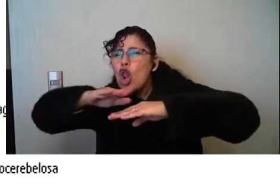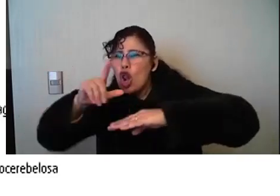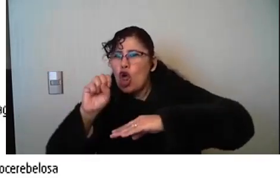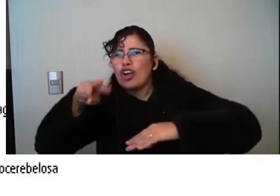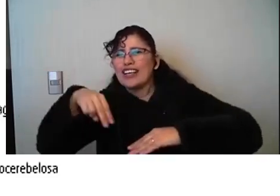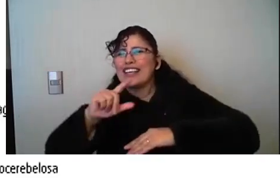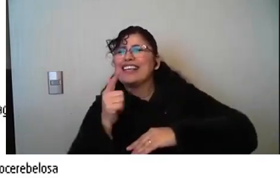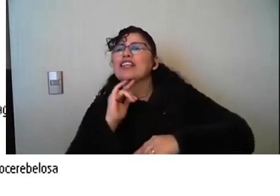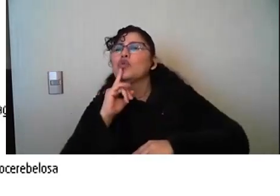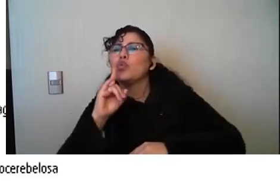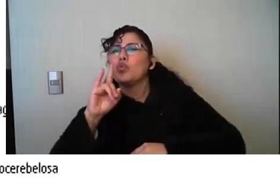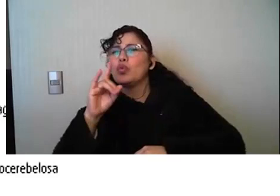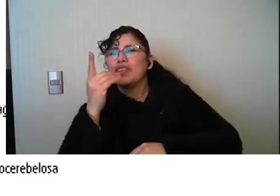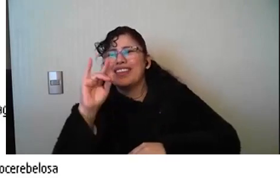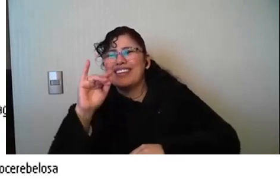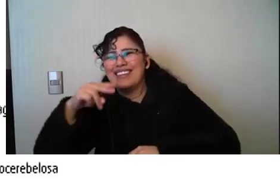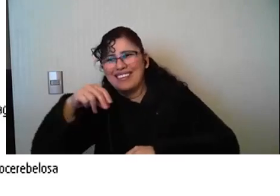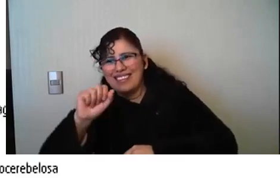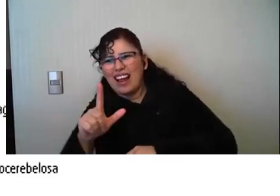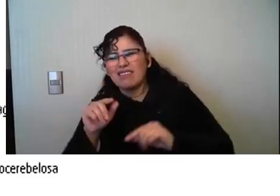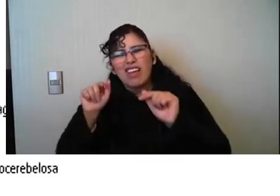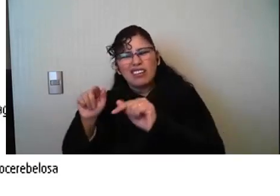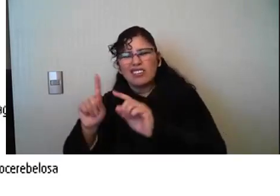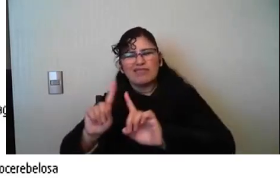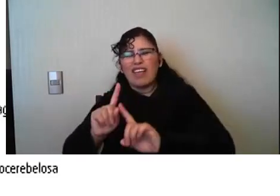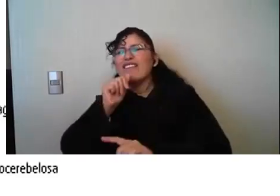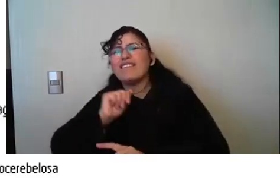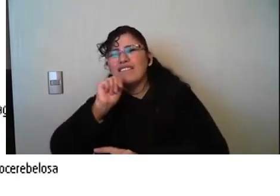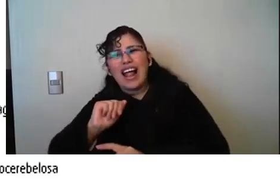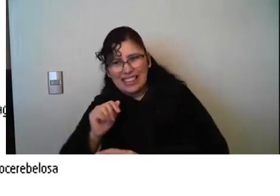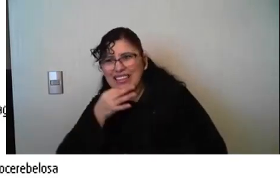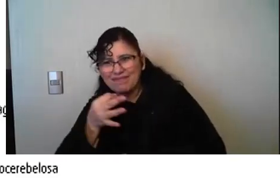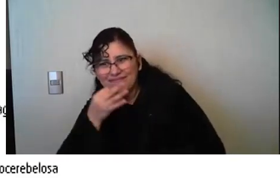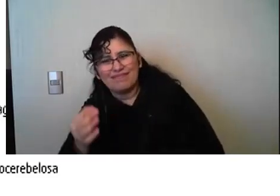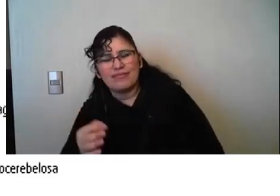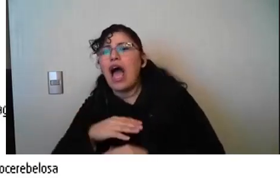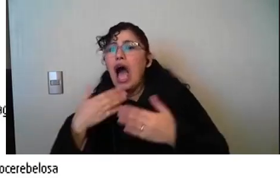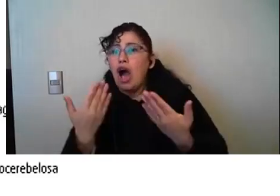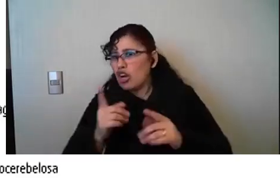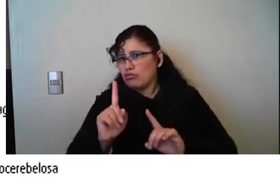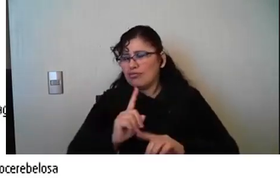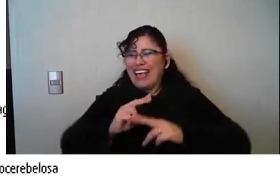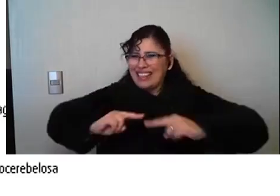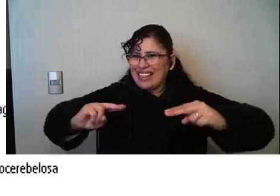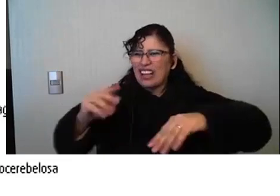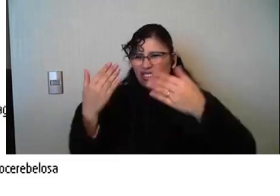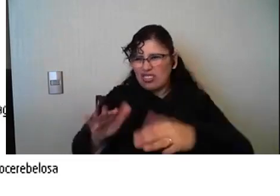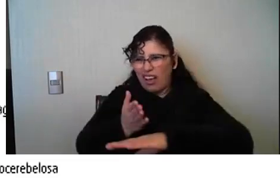ya. No corresponden a esto. Hay tractos propios, o sea, están los tractos que hemos mencionado, vestíbulo espinal, texto